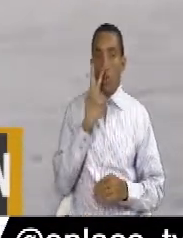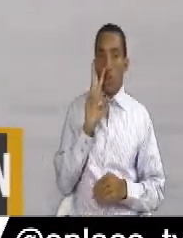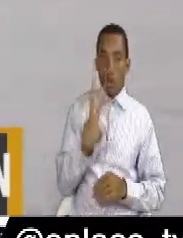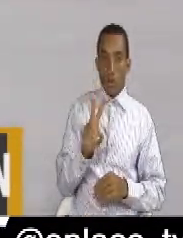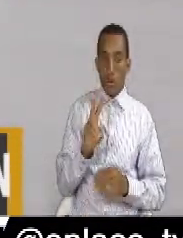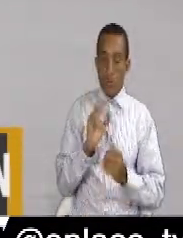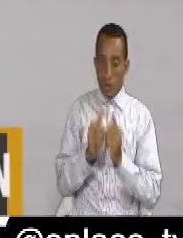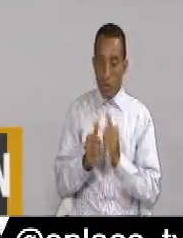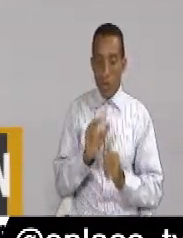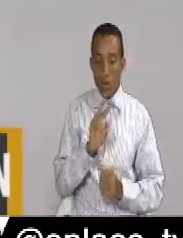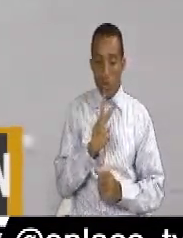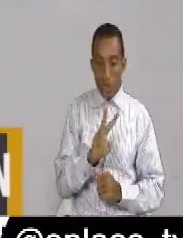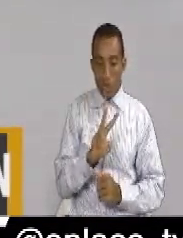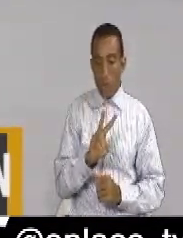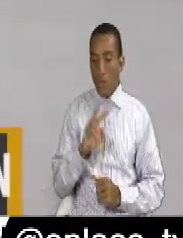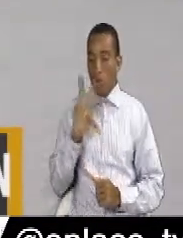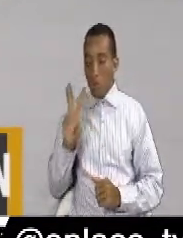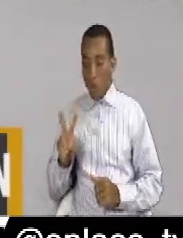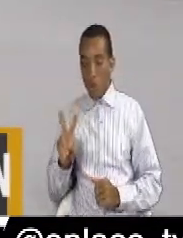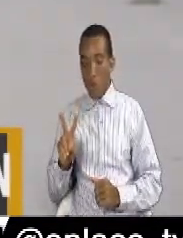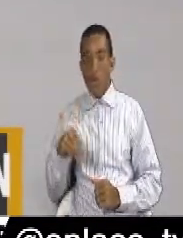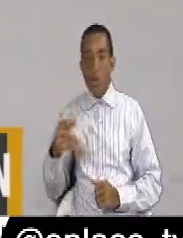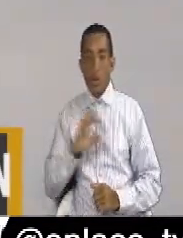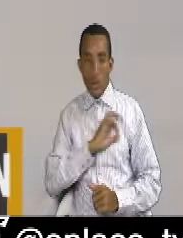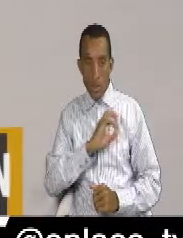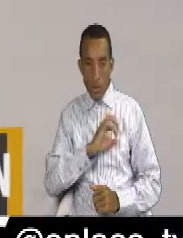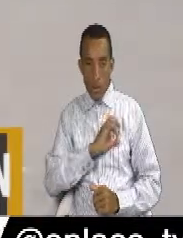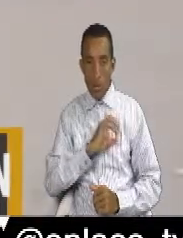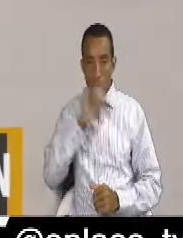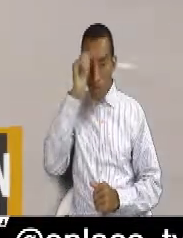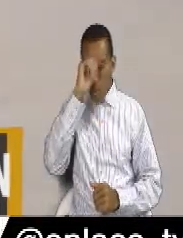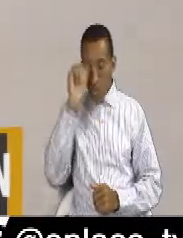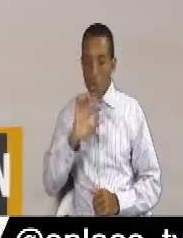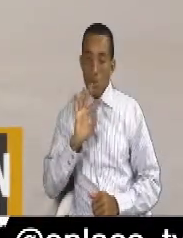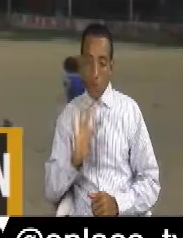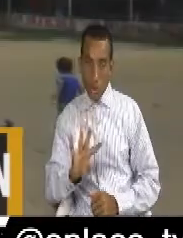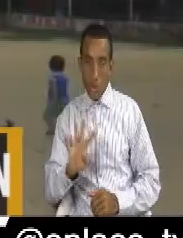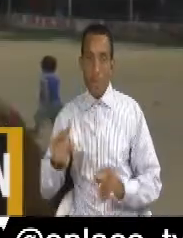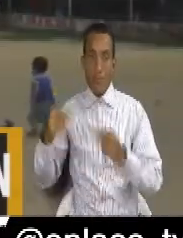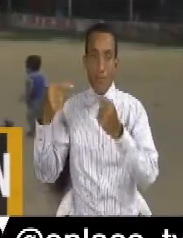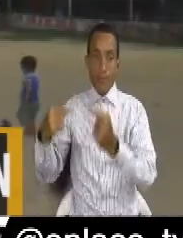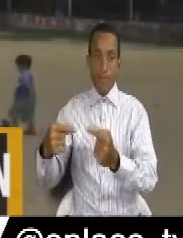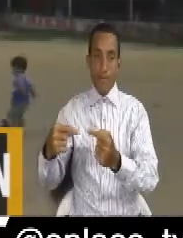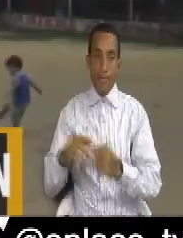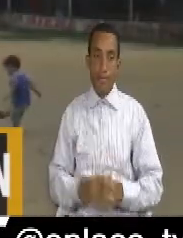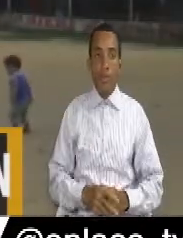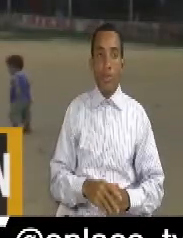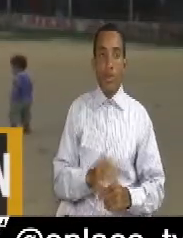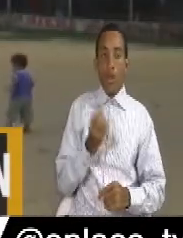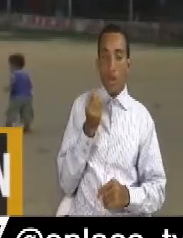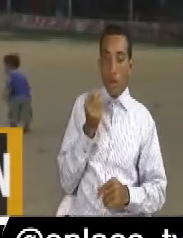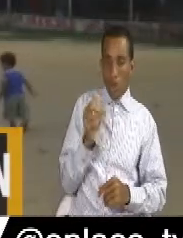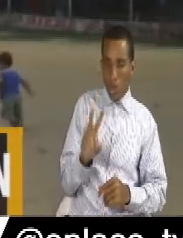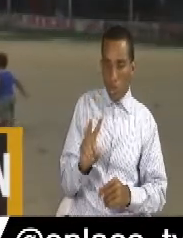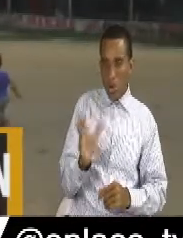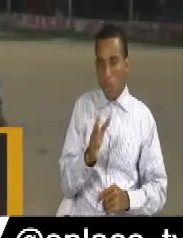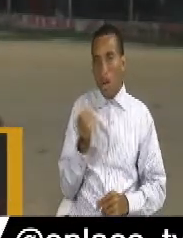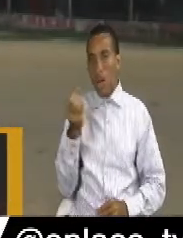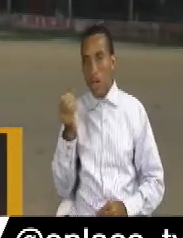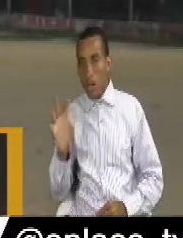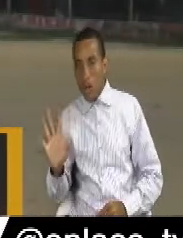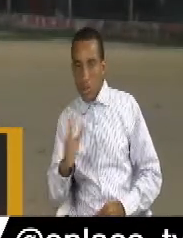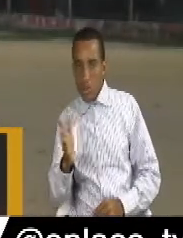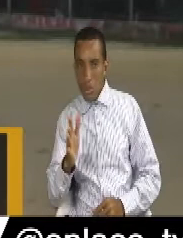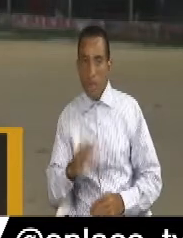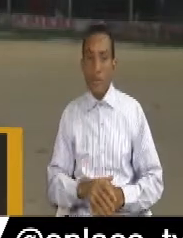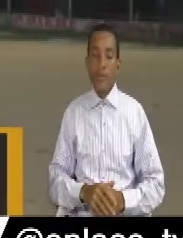viernes, 4 partidos los sábados y 4 partidos los domingos. Vamos a empezar por poquito, de 12 a 14 equipos. En este momento tenemos 14 equipos. Esos